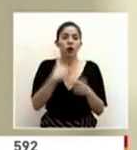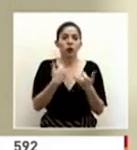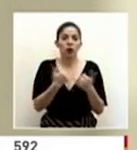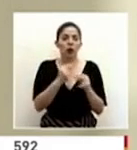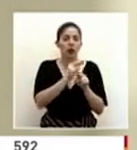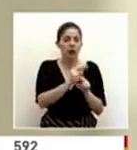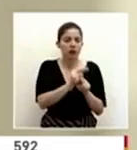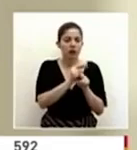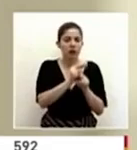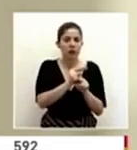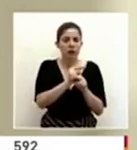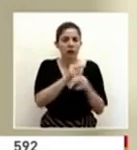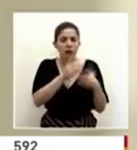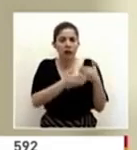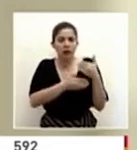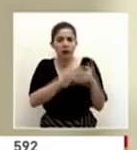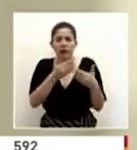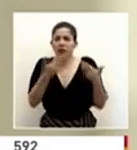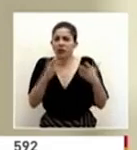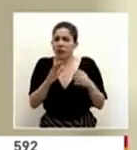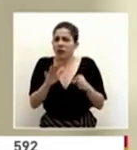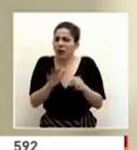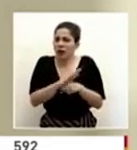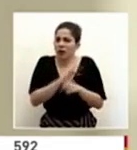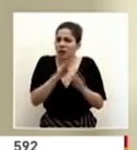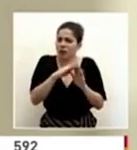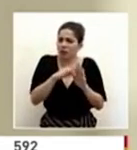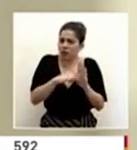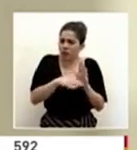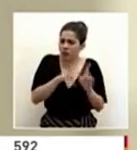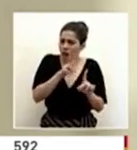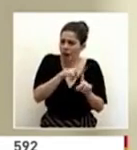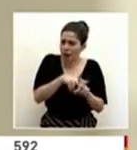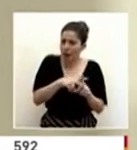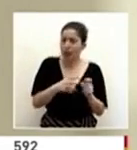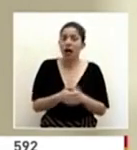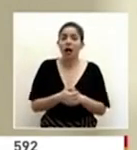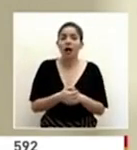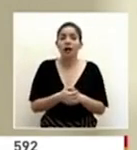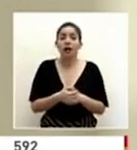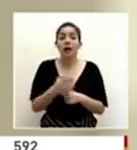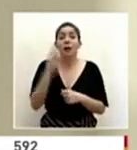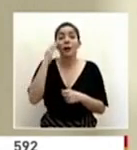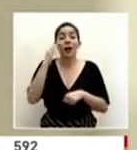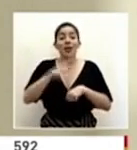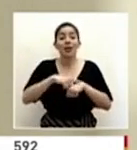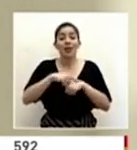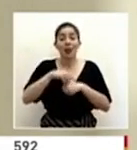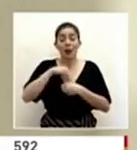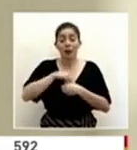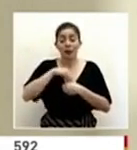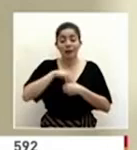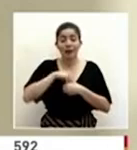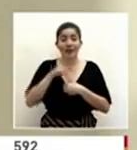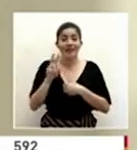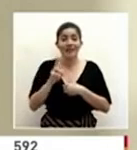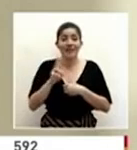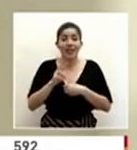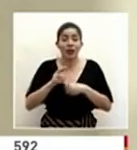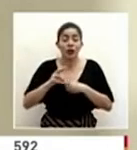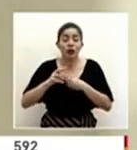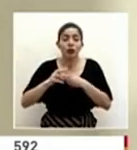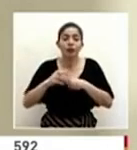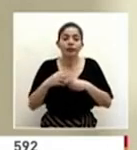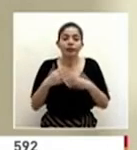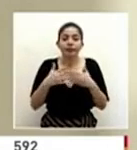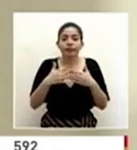dándole seguimiento a la evolución. Se han tomado todas las medidas como ya lo hemos indicado y debido al periodo de incubación que puede